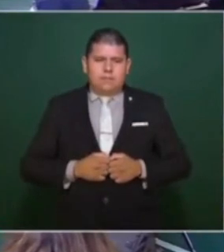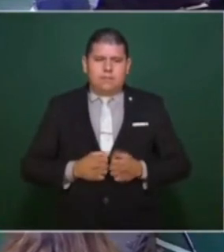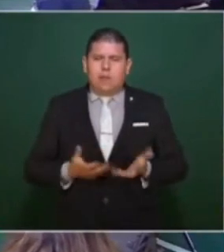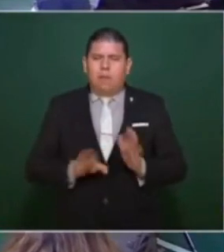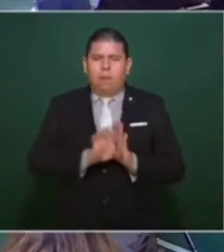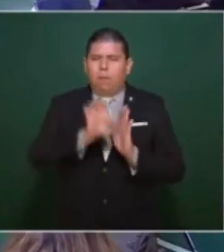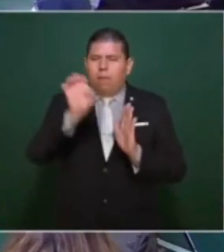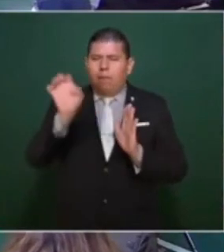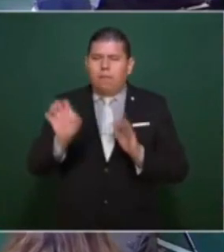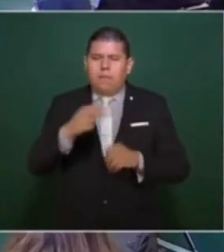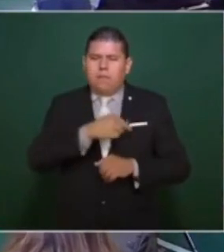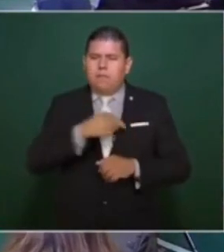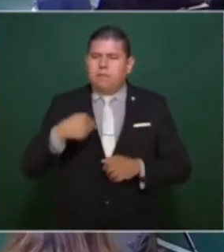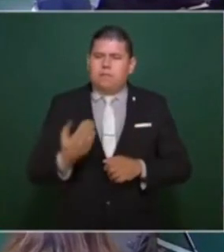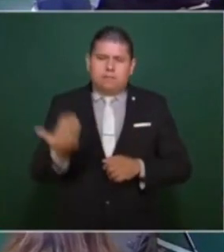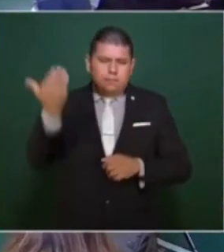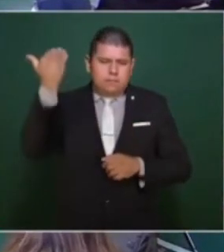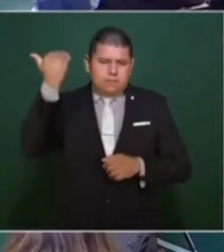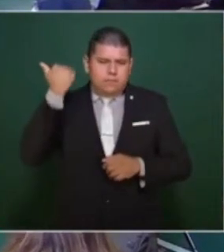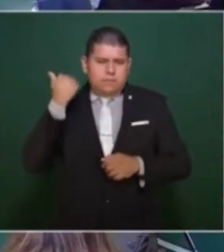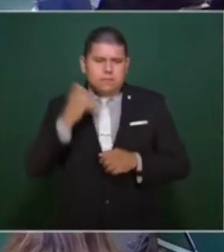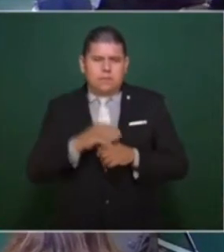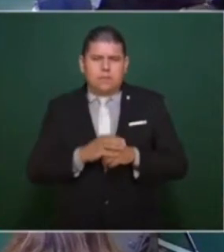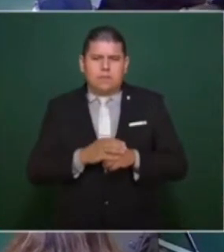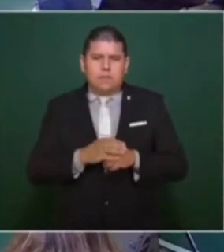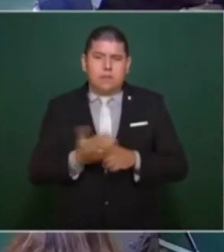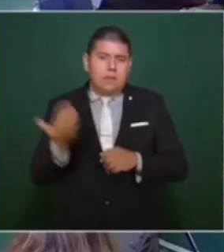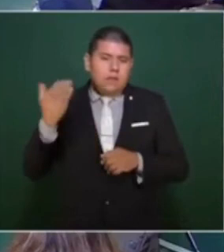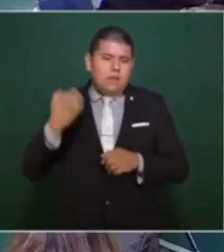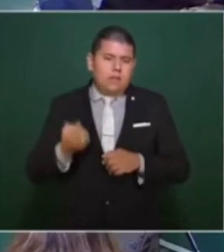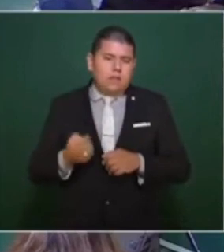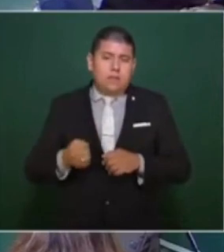hicimos un informe el día 1